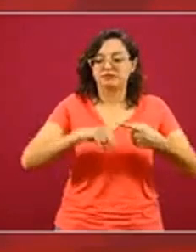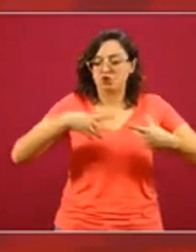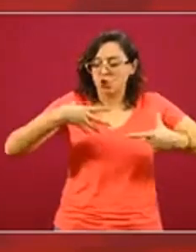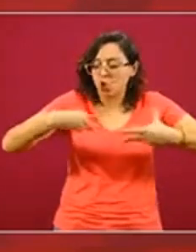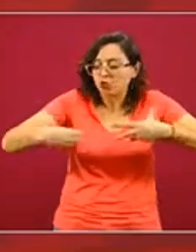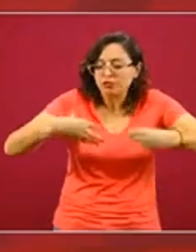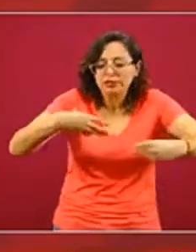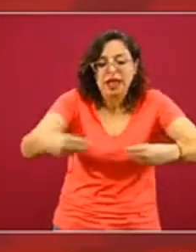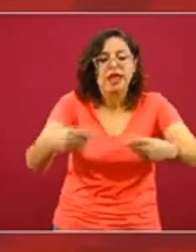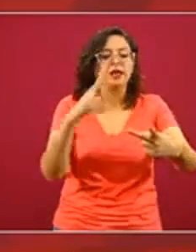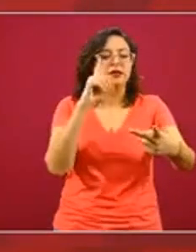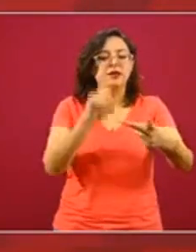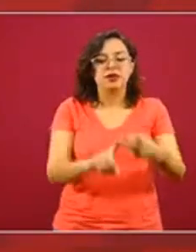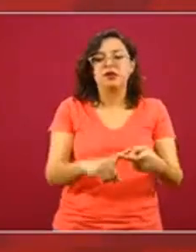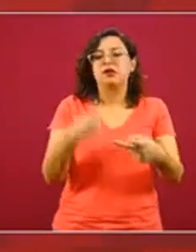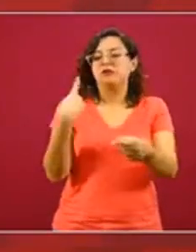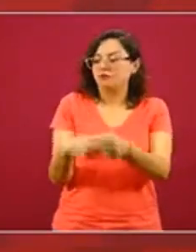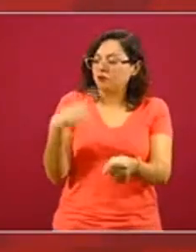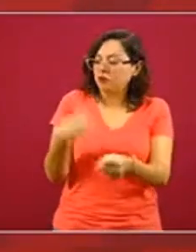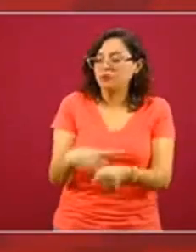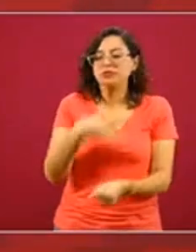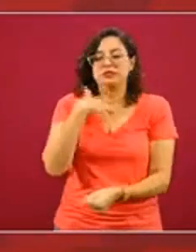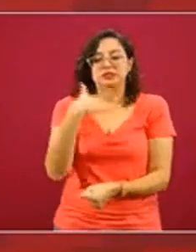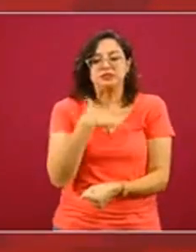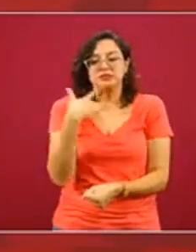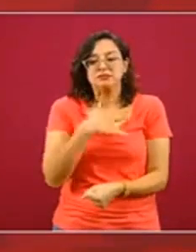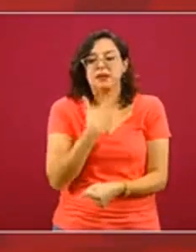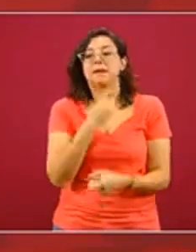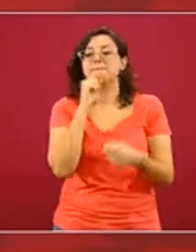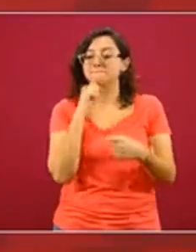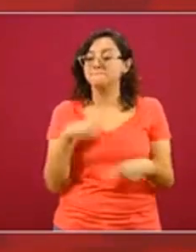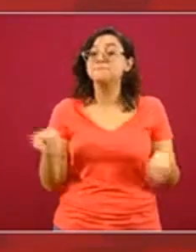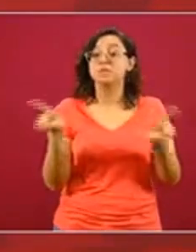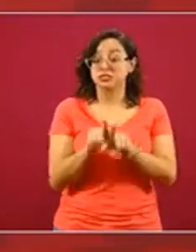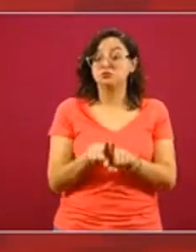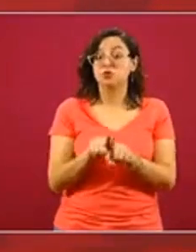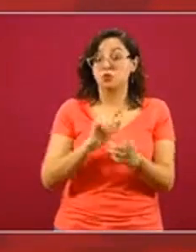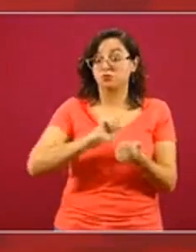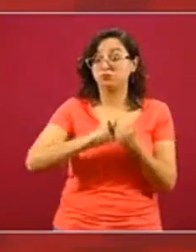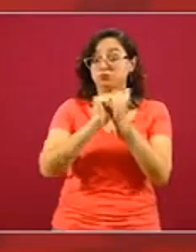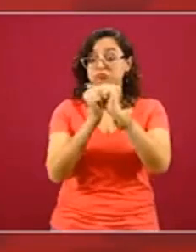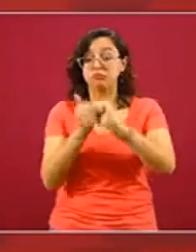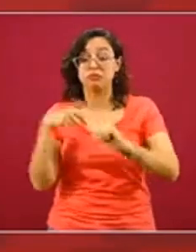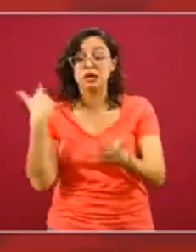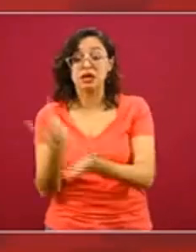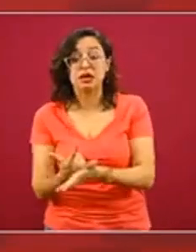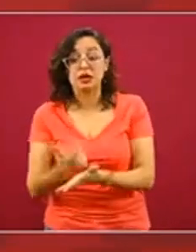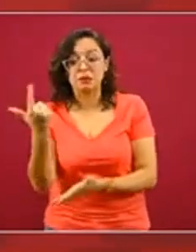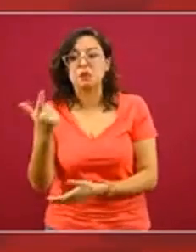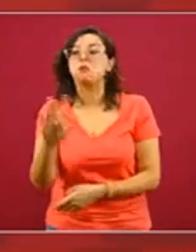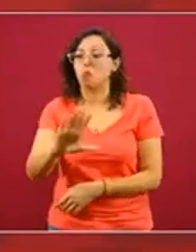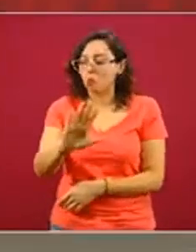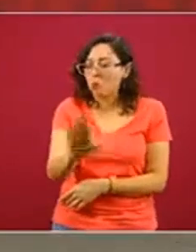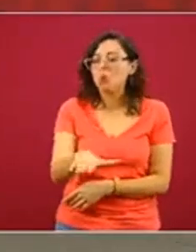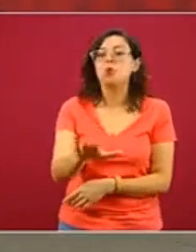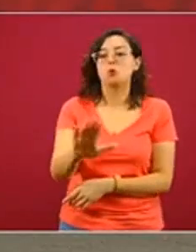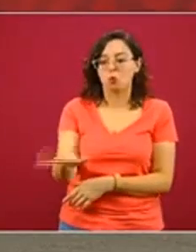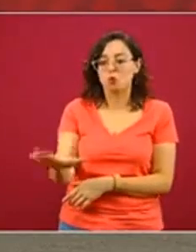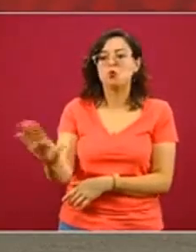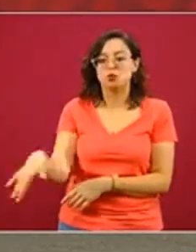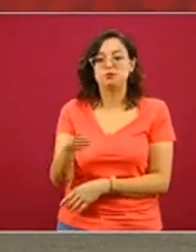su presentación clínica, también en que causa la muerte cuando existe una proporción de personas que se